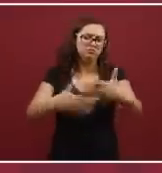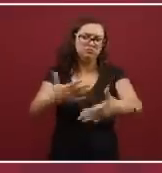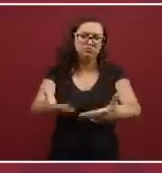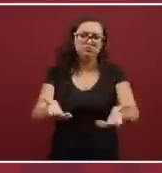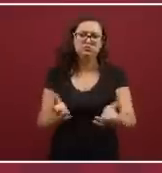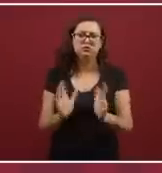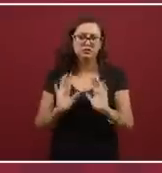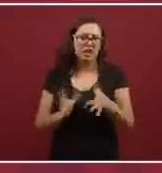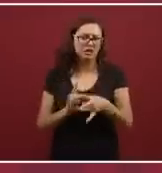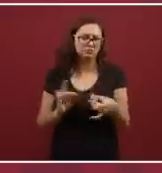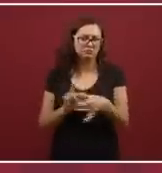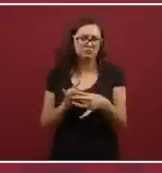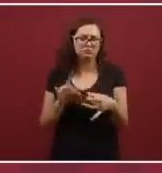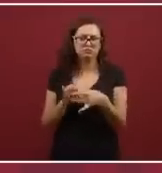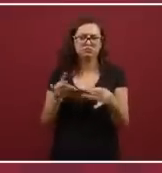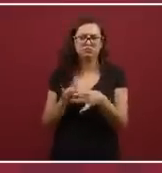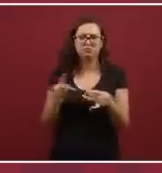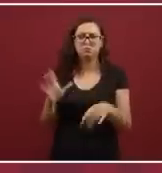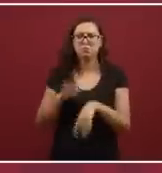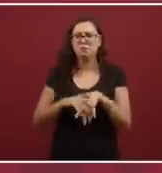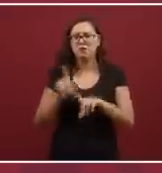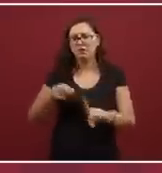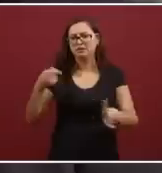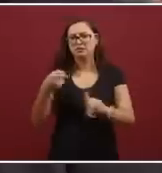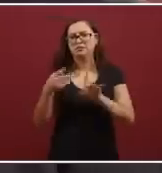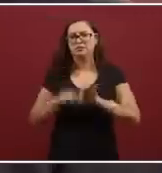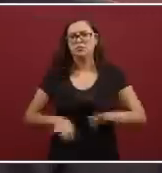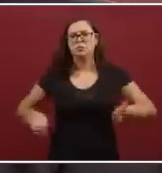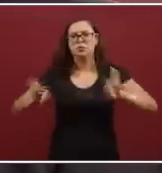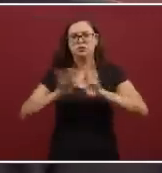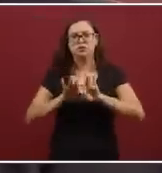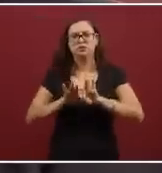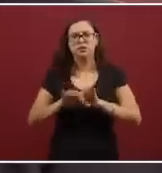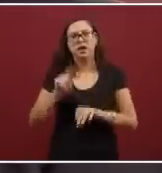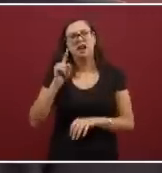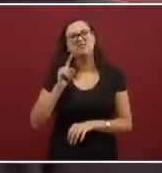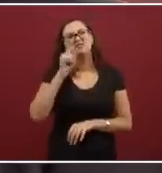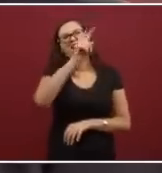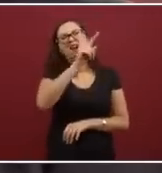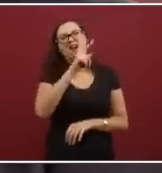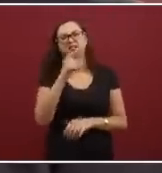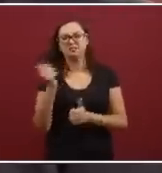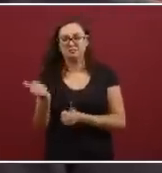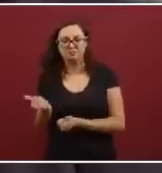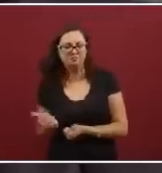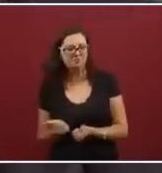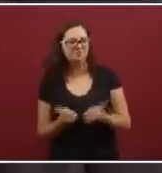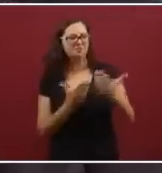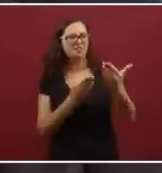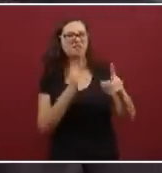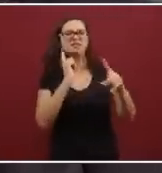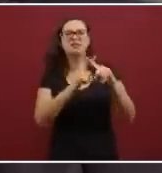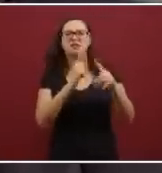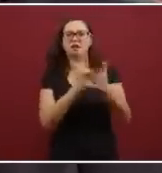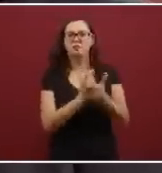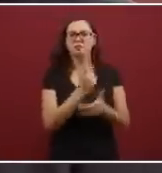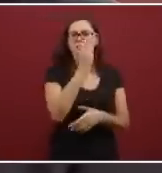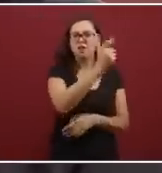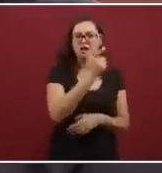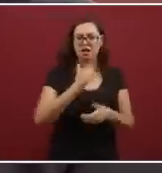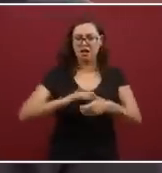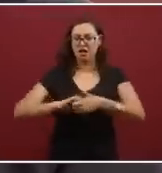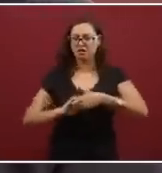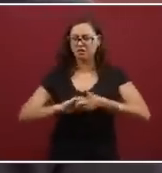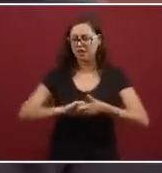dije. Y la parte clave es a quién le pagan allá. Es decir, la pregunta es, ¿esos trailers llegan a la